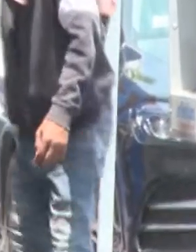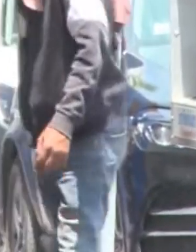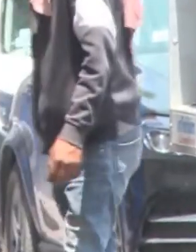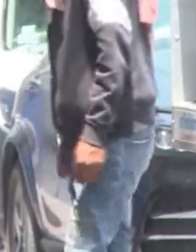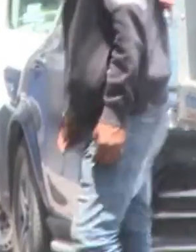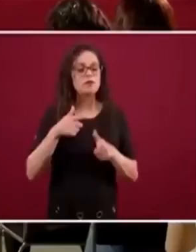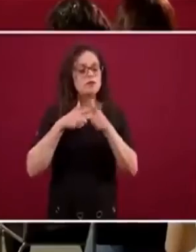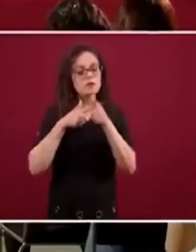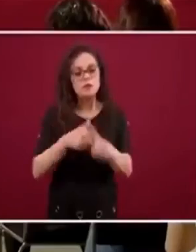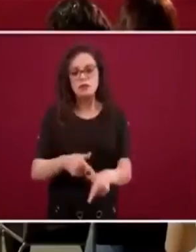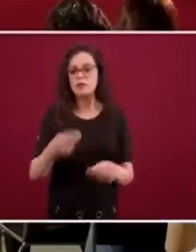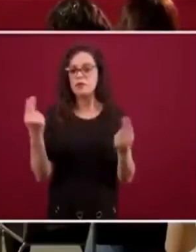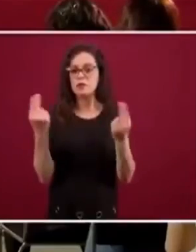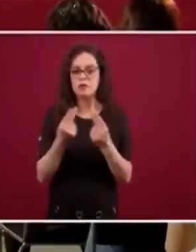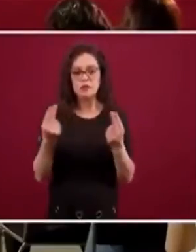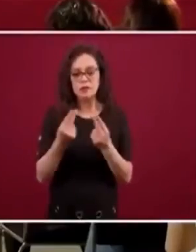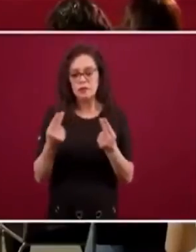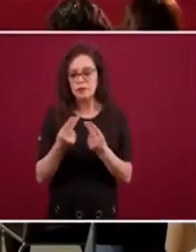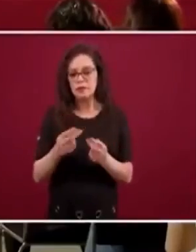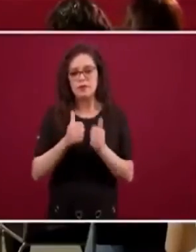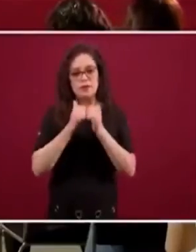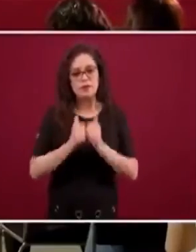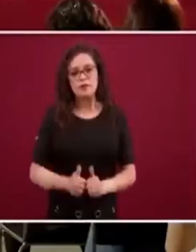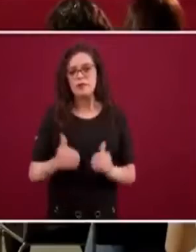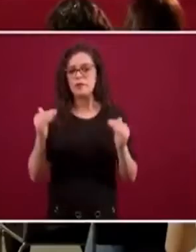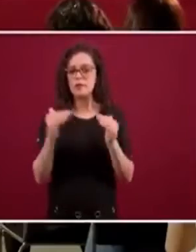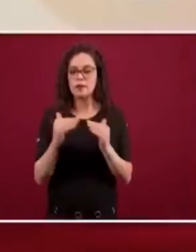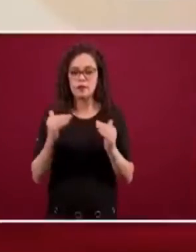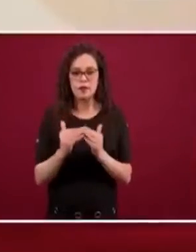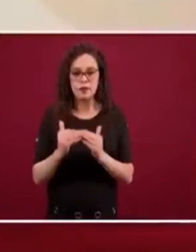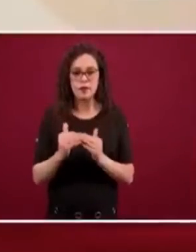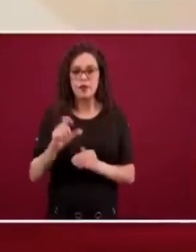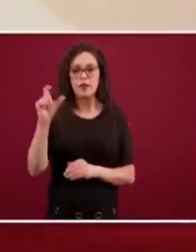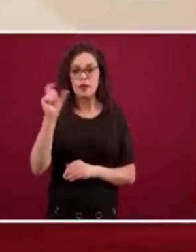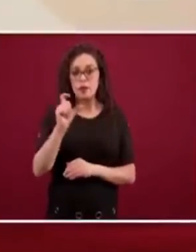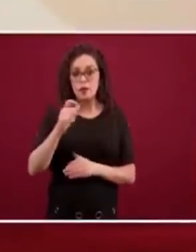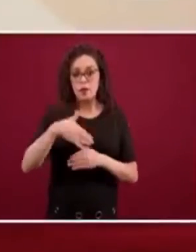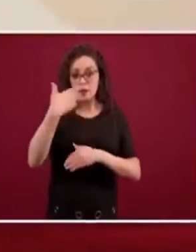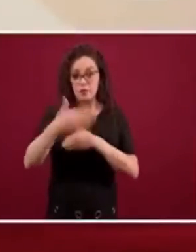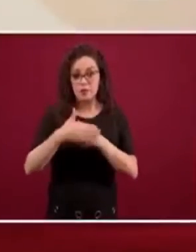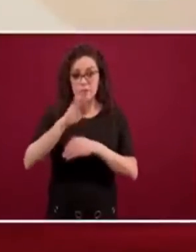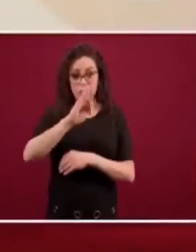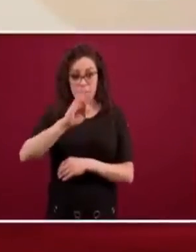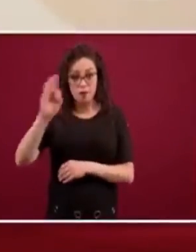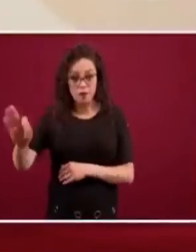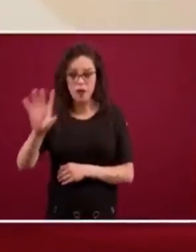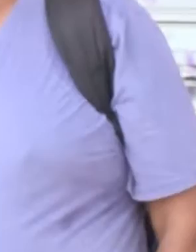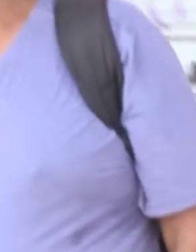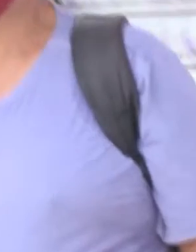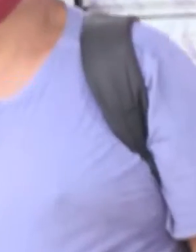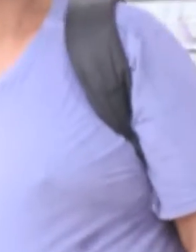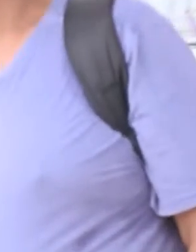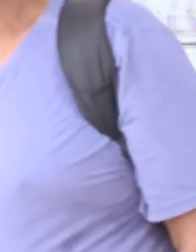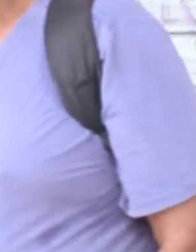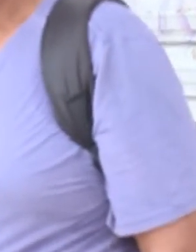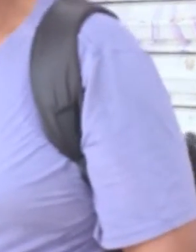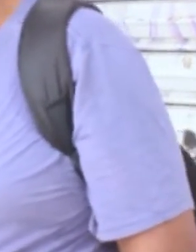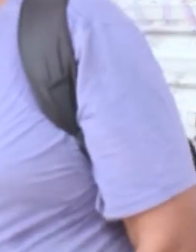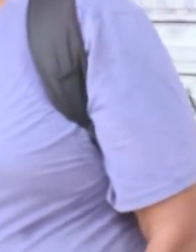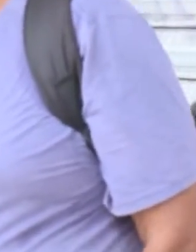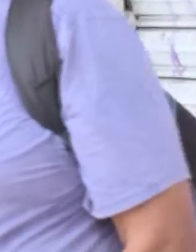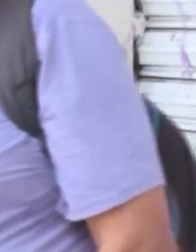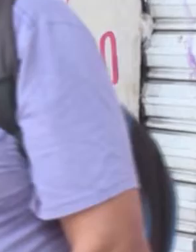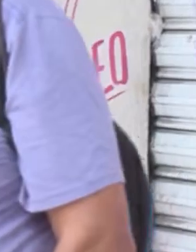19 resaltó que mientras que el gobierno federal reporta una cantidad de muertos e infectados los registros en los